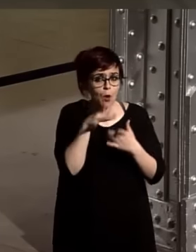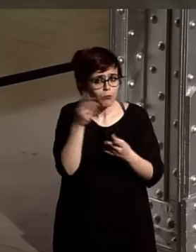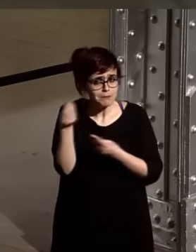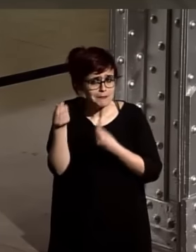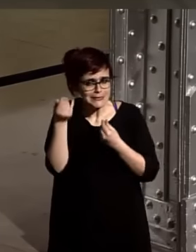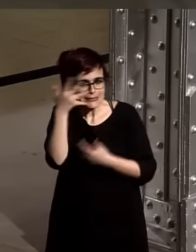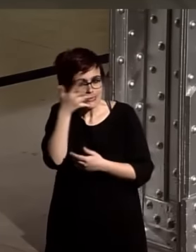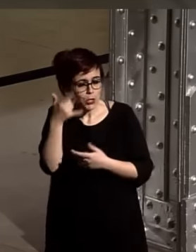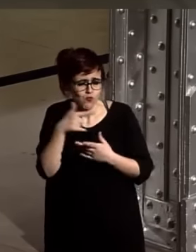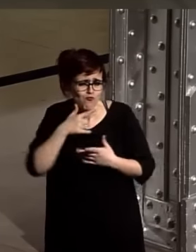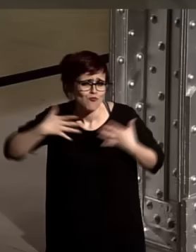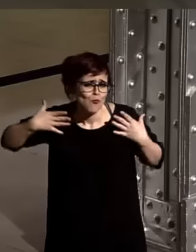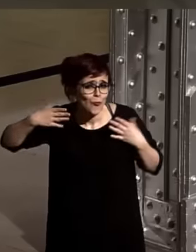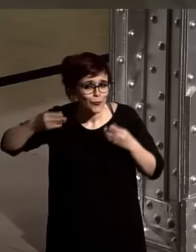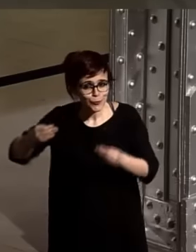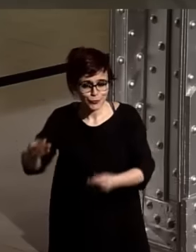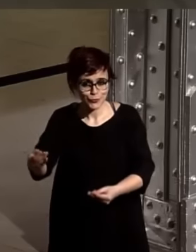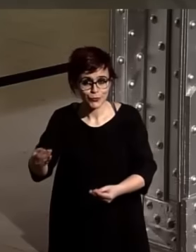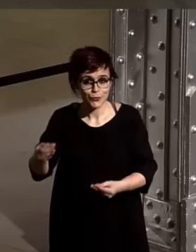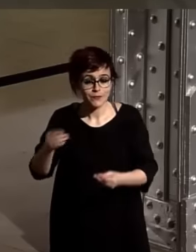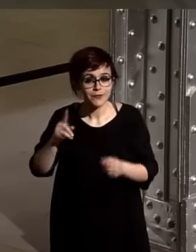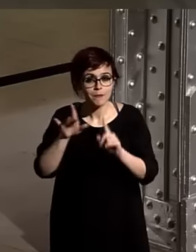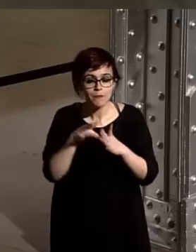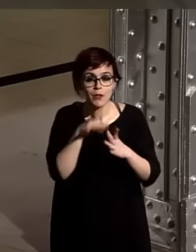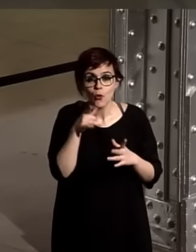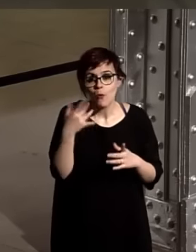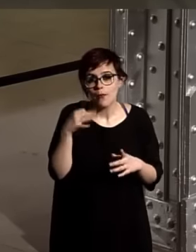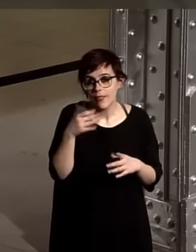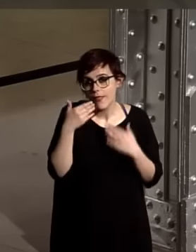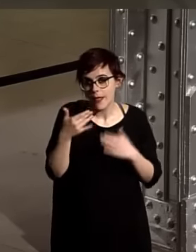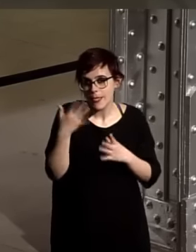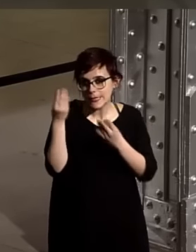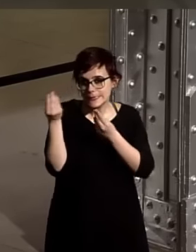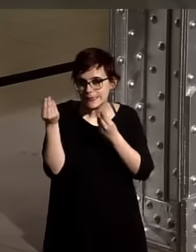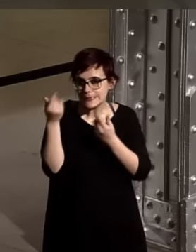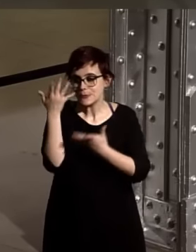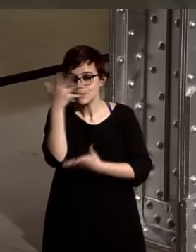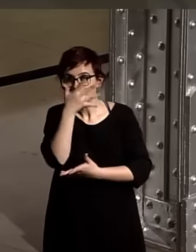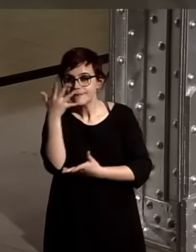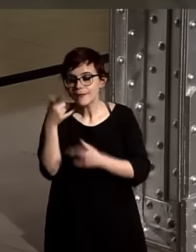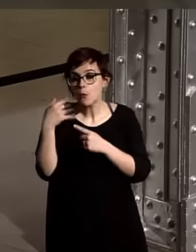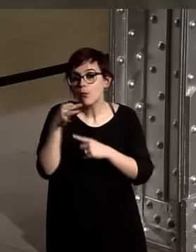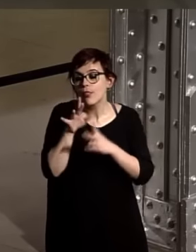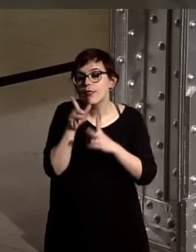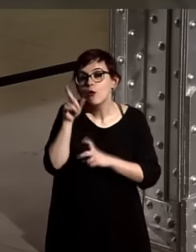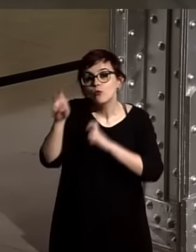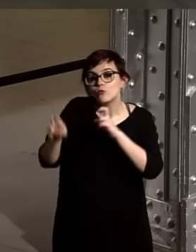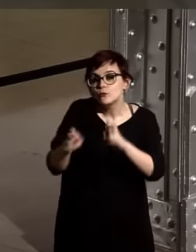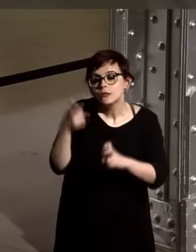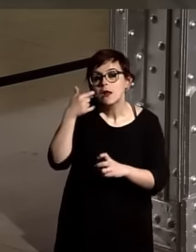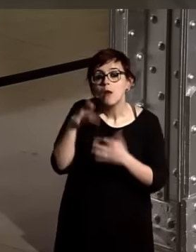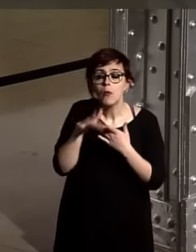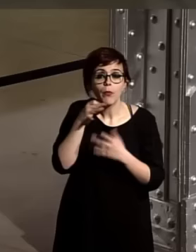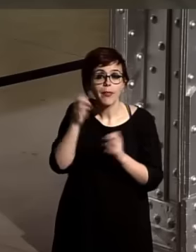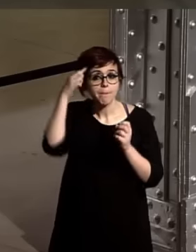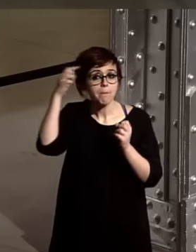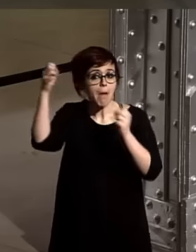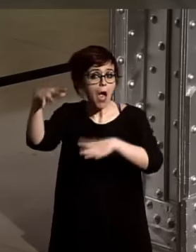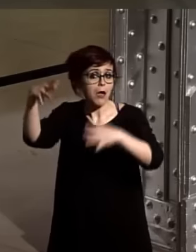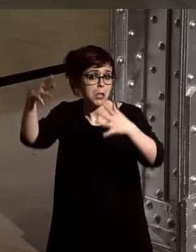muchos eh y a los misos se les puede dar eh respuestas desde respuestas mágicas explicaciones